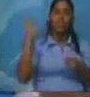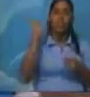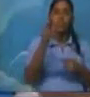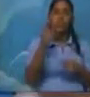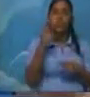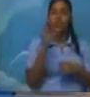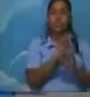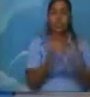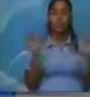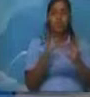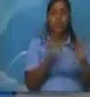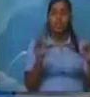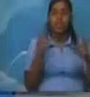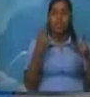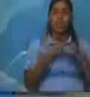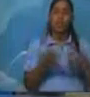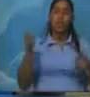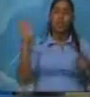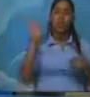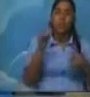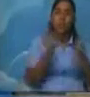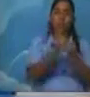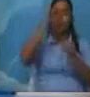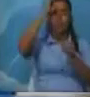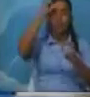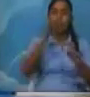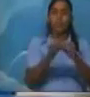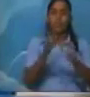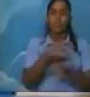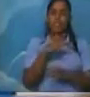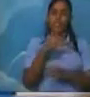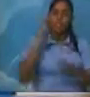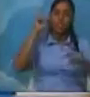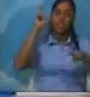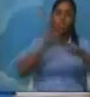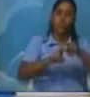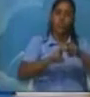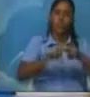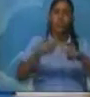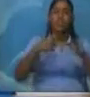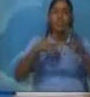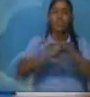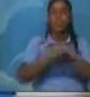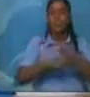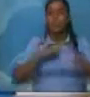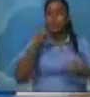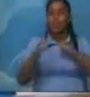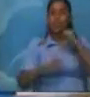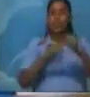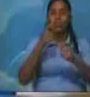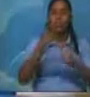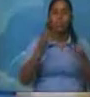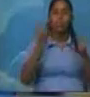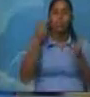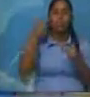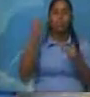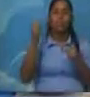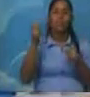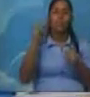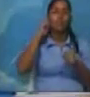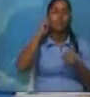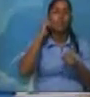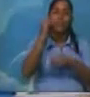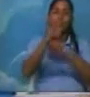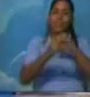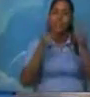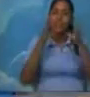dijo a nadie pero él vino con fe se sintió en la silla y salió corriendo para allá hizo lo que